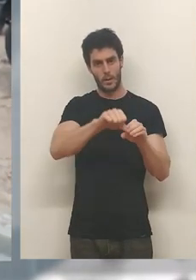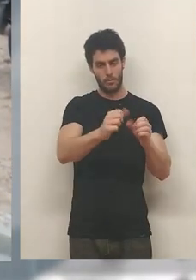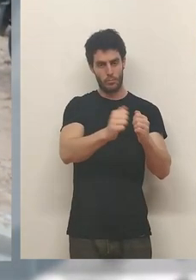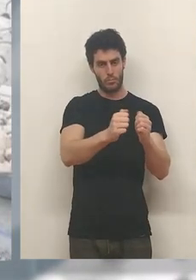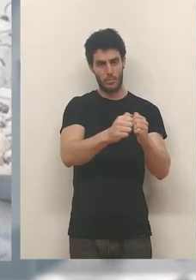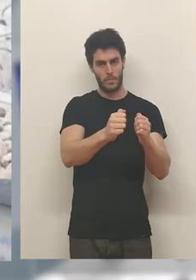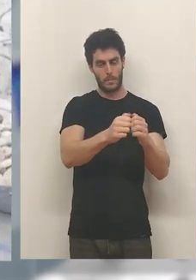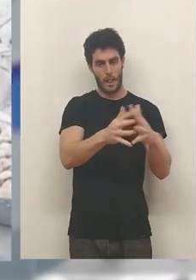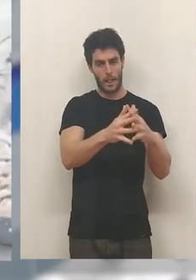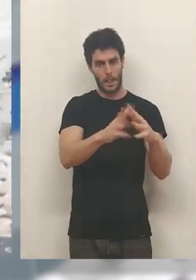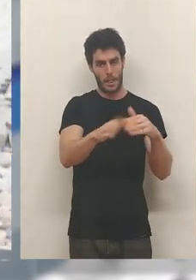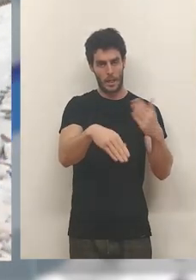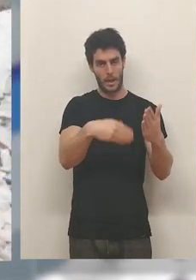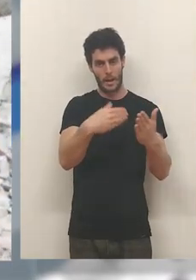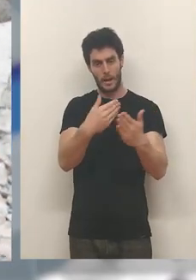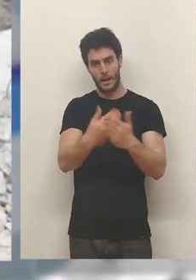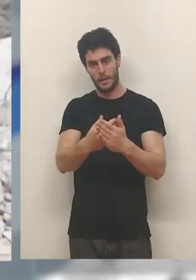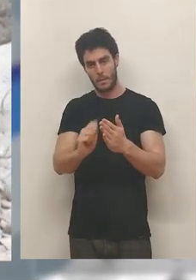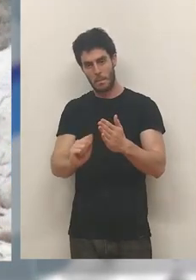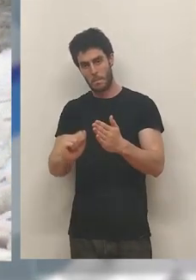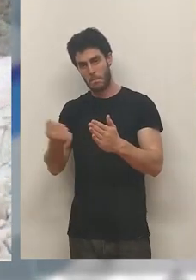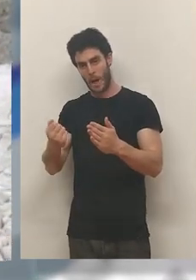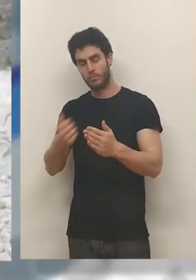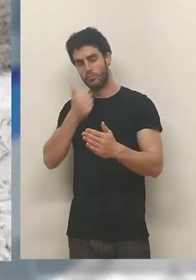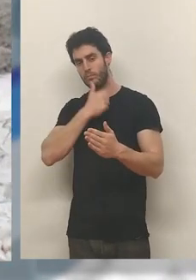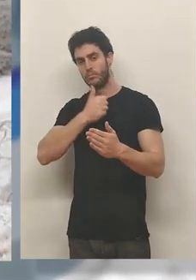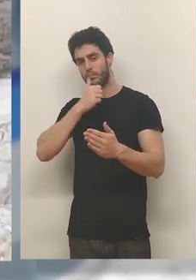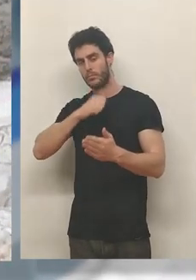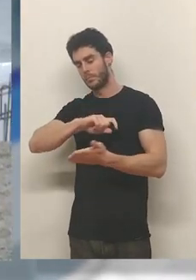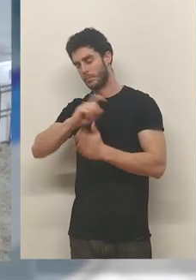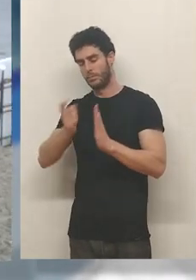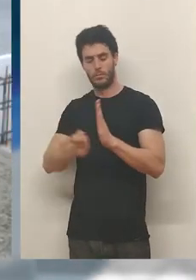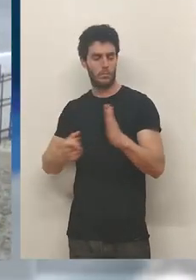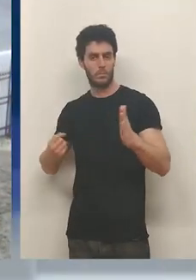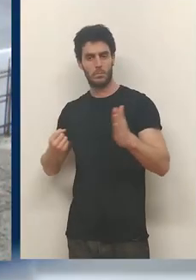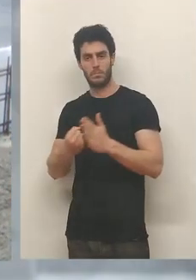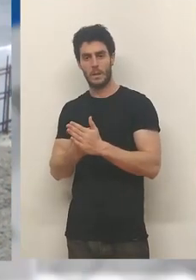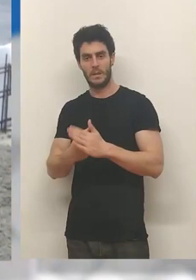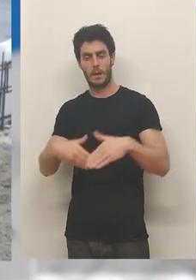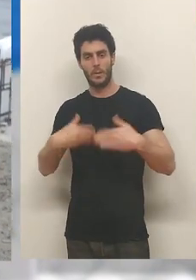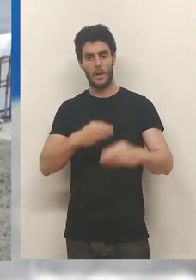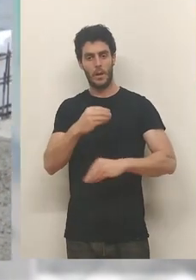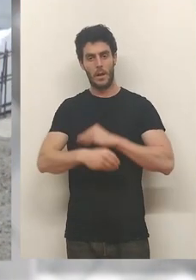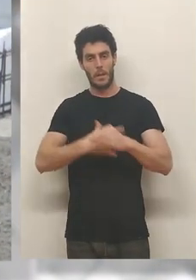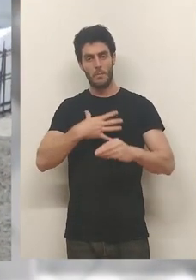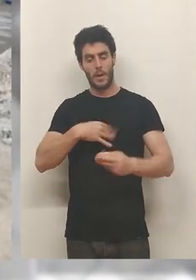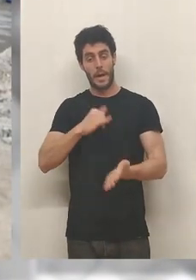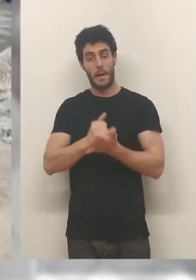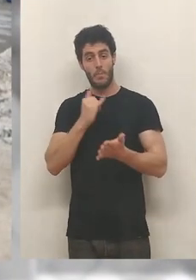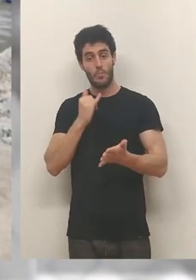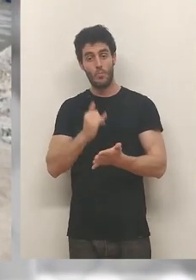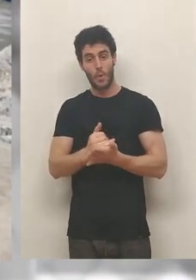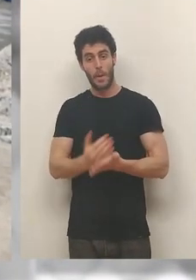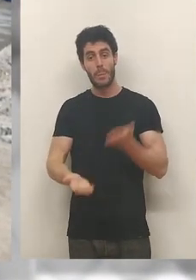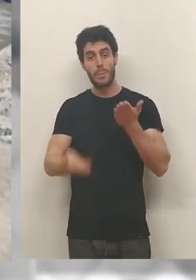momento del hormigonado de la estructura hasta alcanzar la plena resistencia del hormigón y así poder realizar